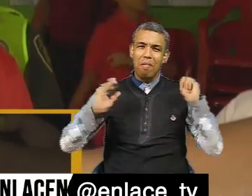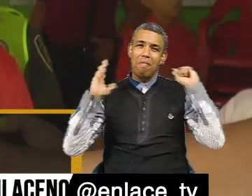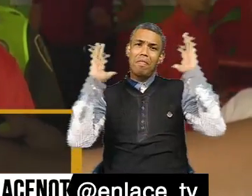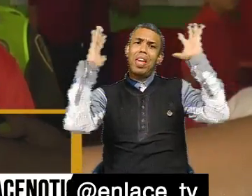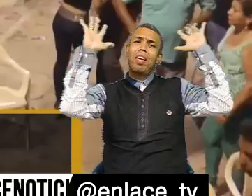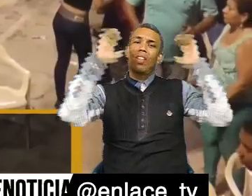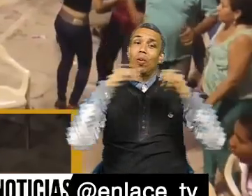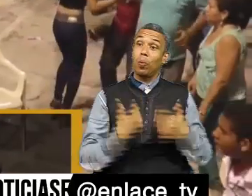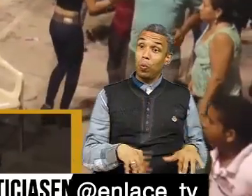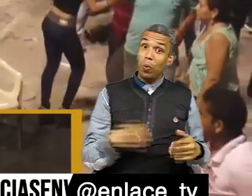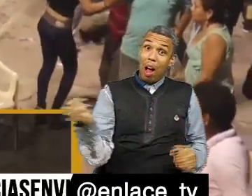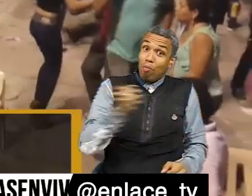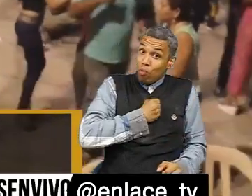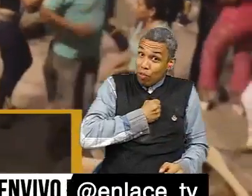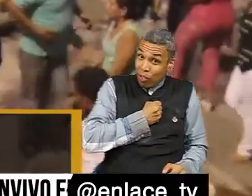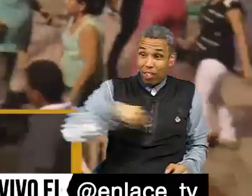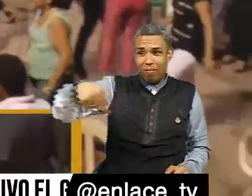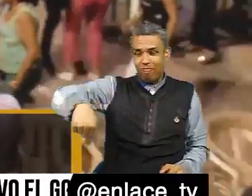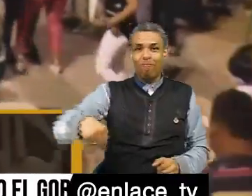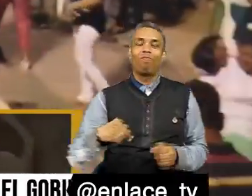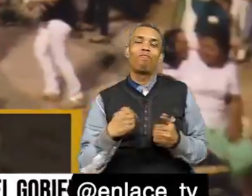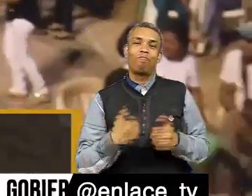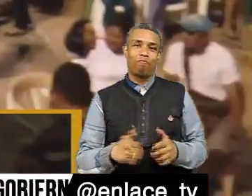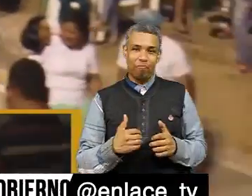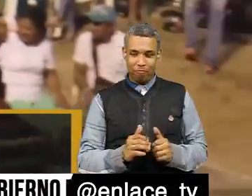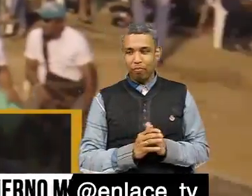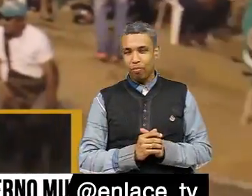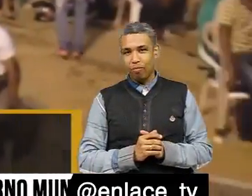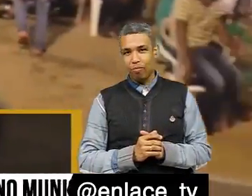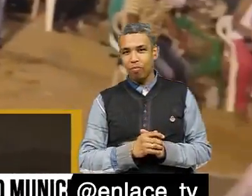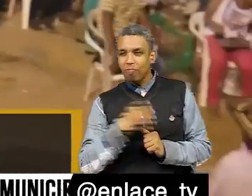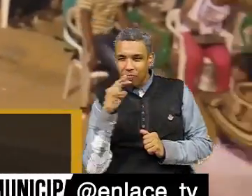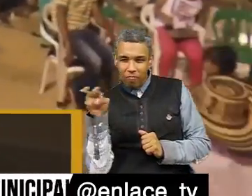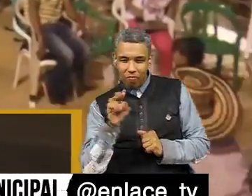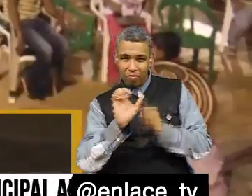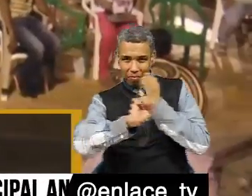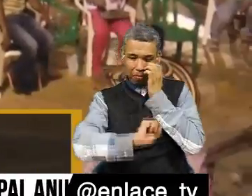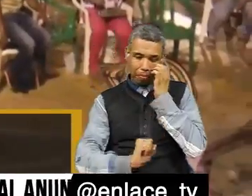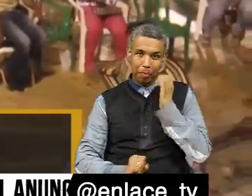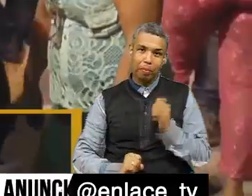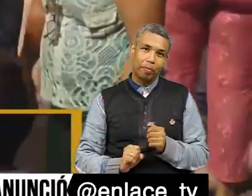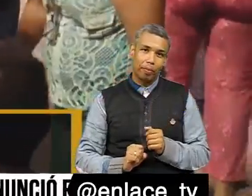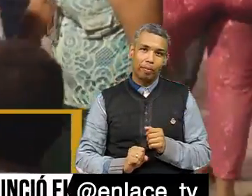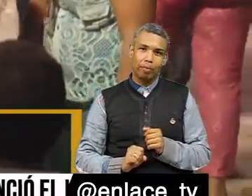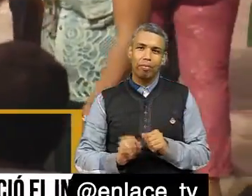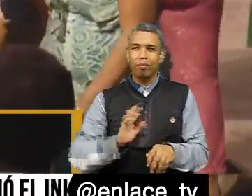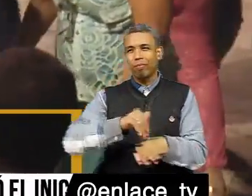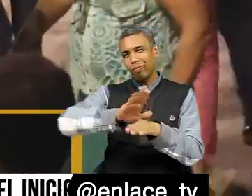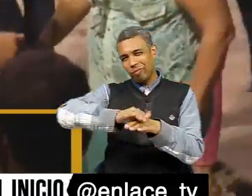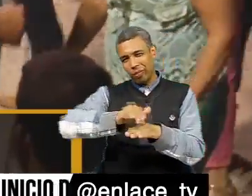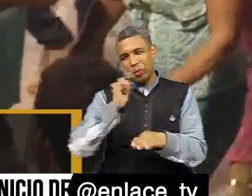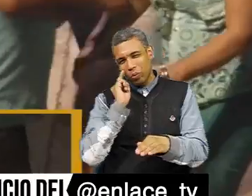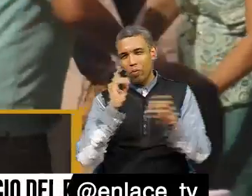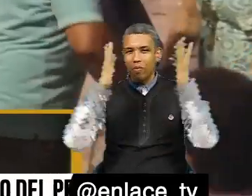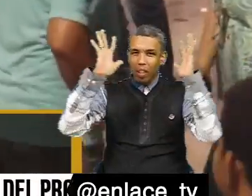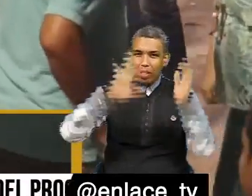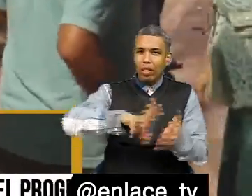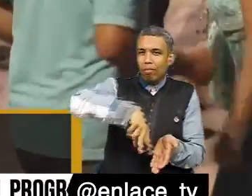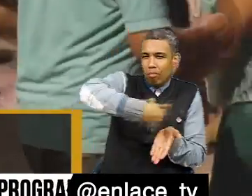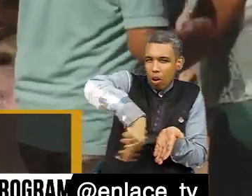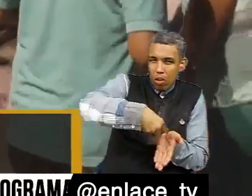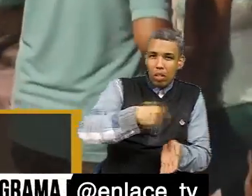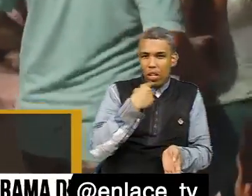en serio, entonces queremos también pedirle que se haga con la total cordura, que ojo con